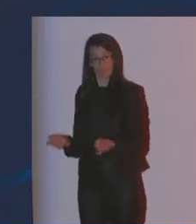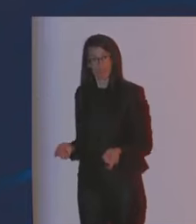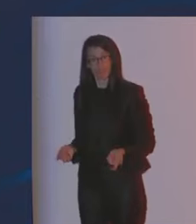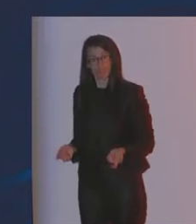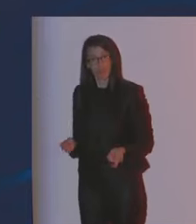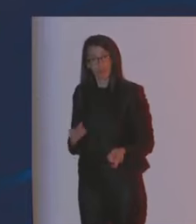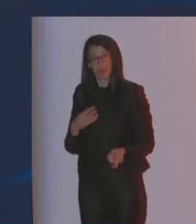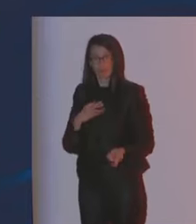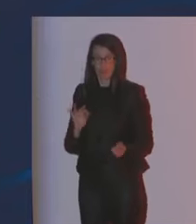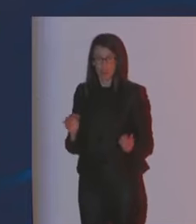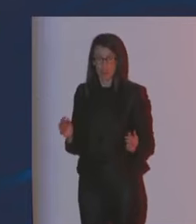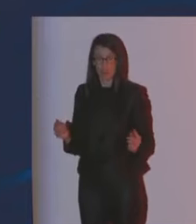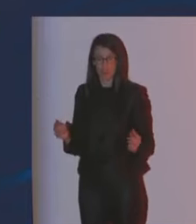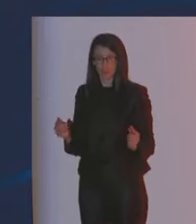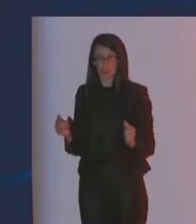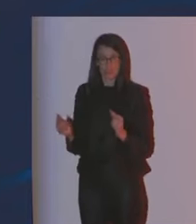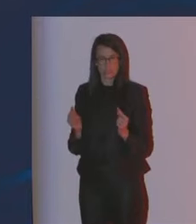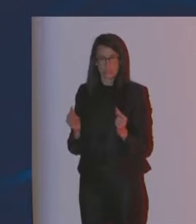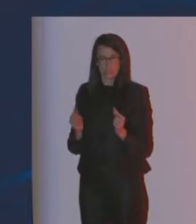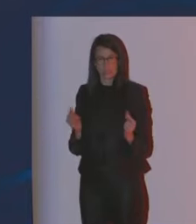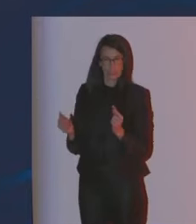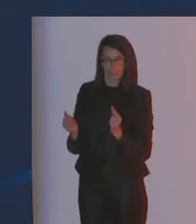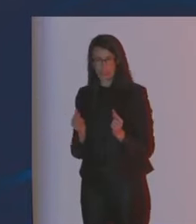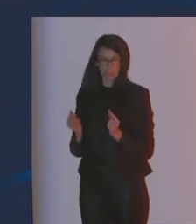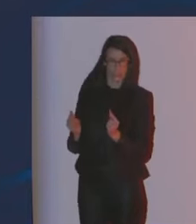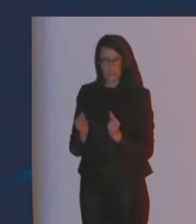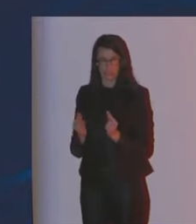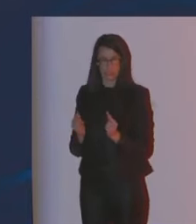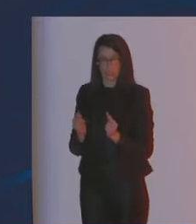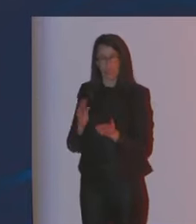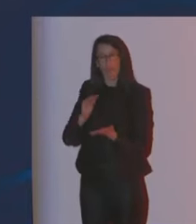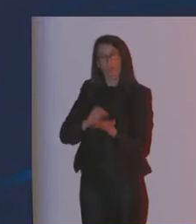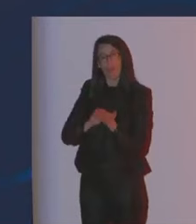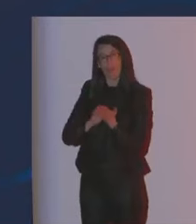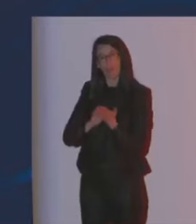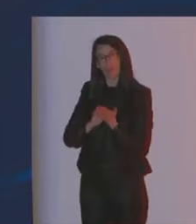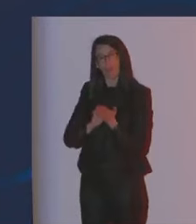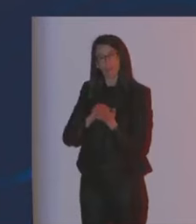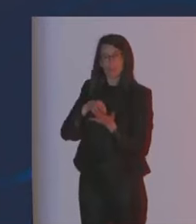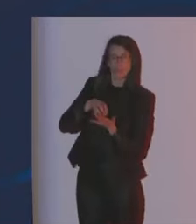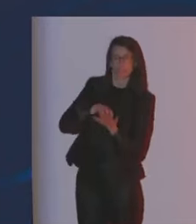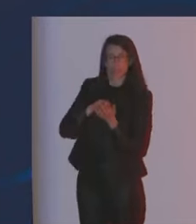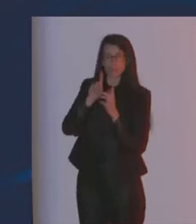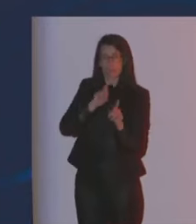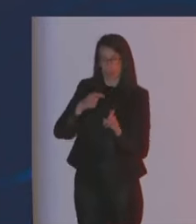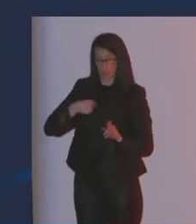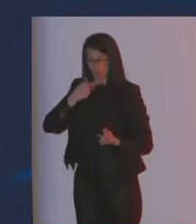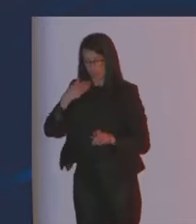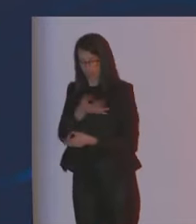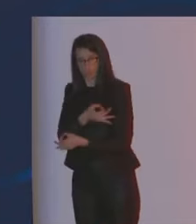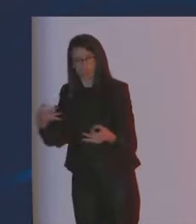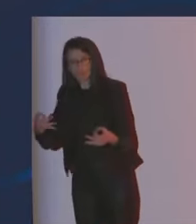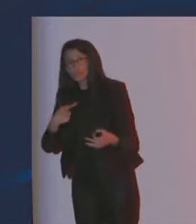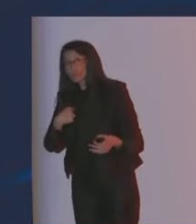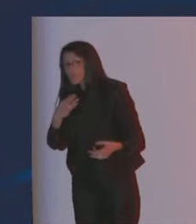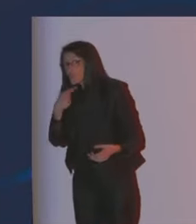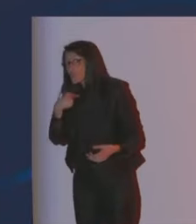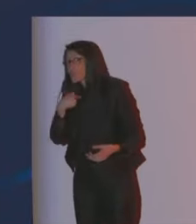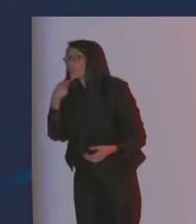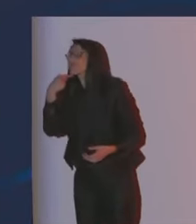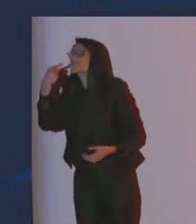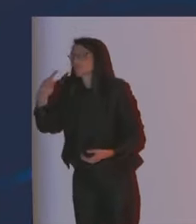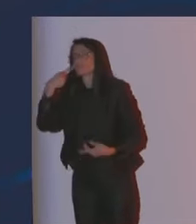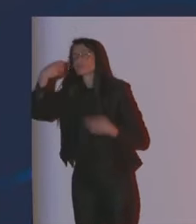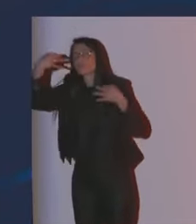Puede ser controvertida y muchas veces se la ha cuestionado, pero yo, que la conozco bien, les puedo